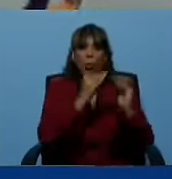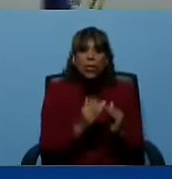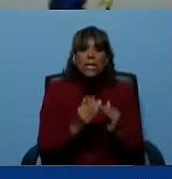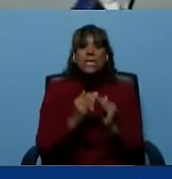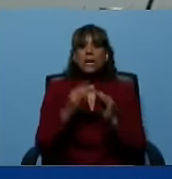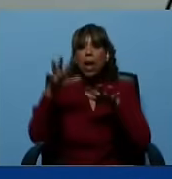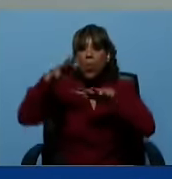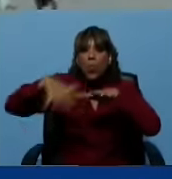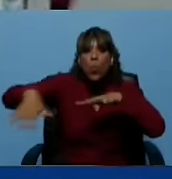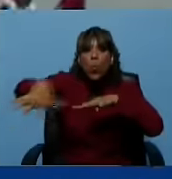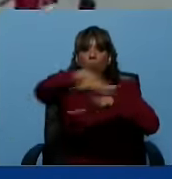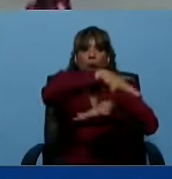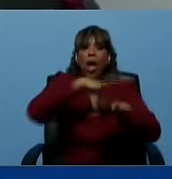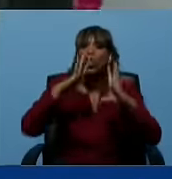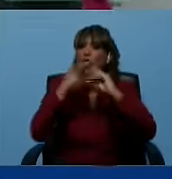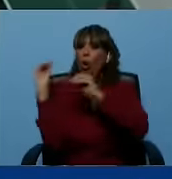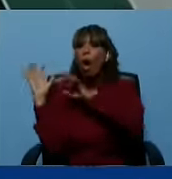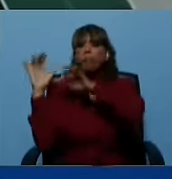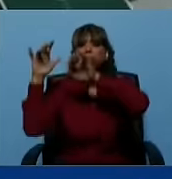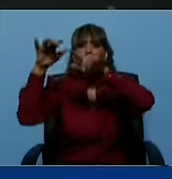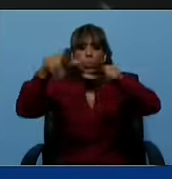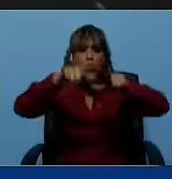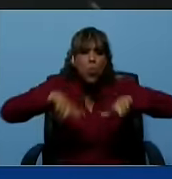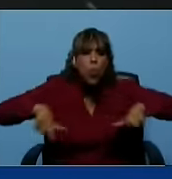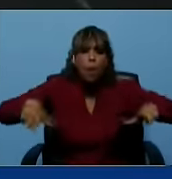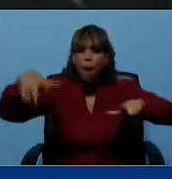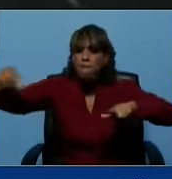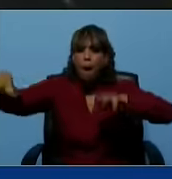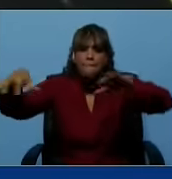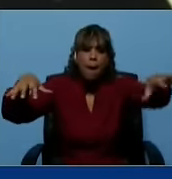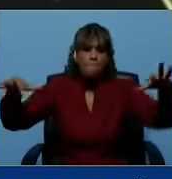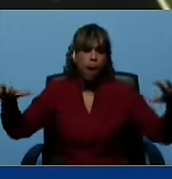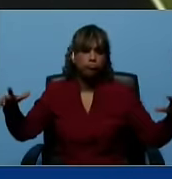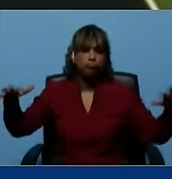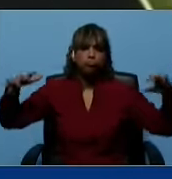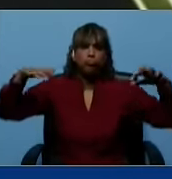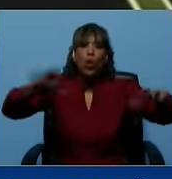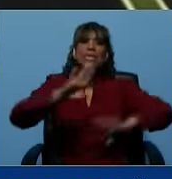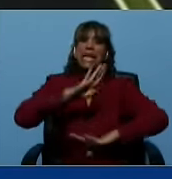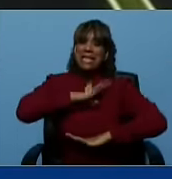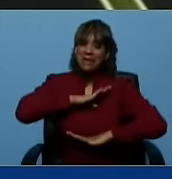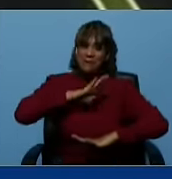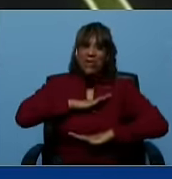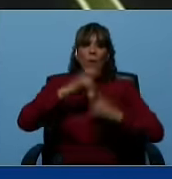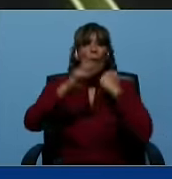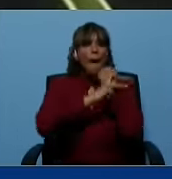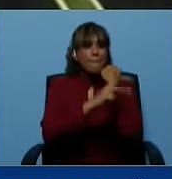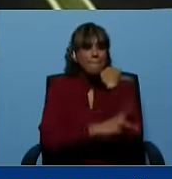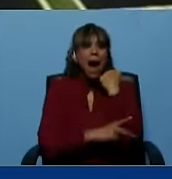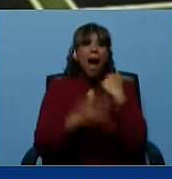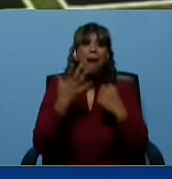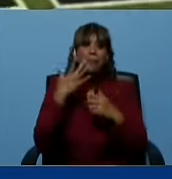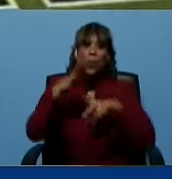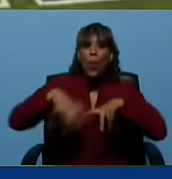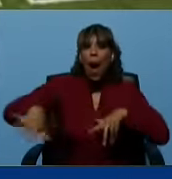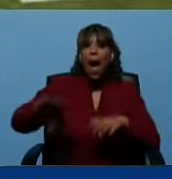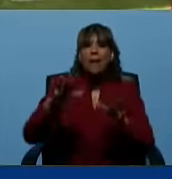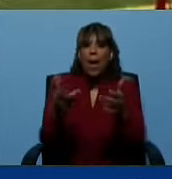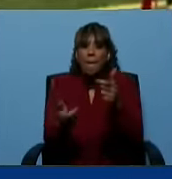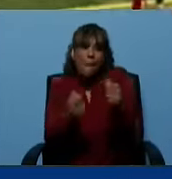punto y círculo. Toda la juventud nos encontramos totalmente satisfechos con este parque que cuenta con una zona